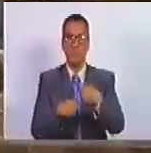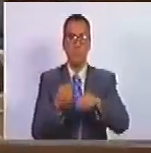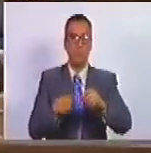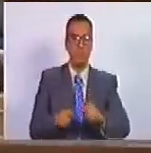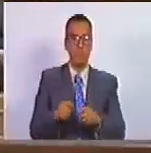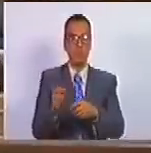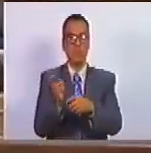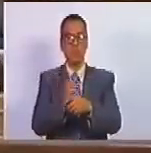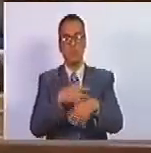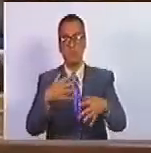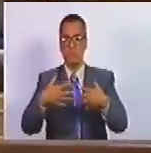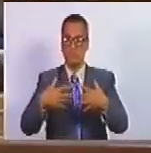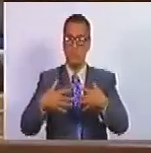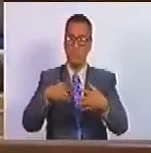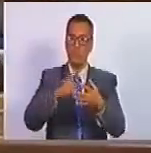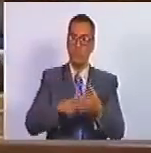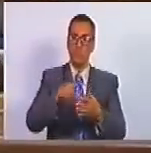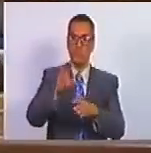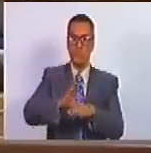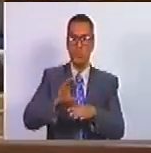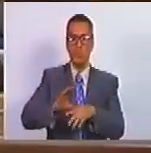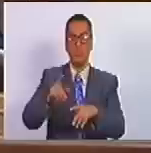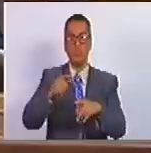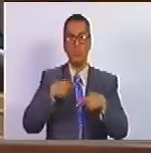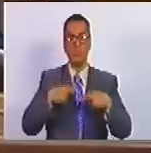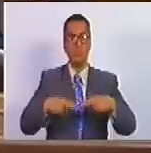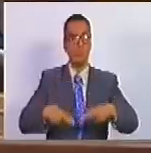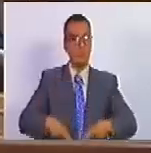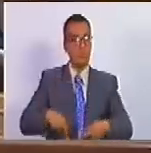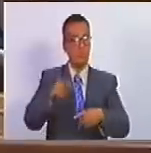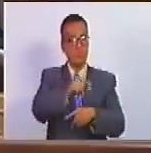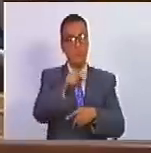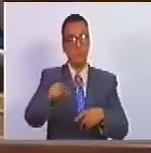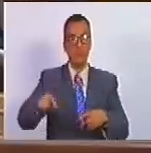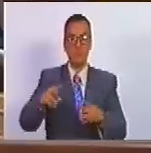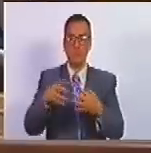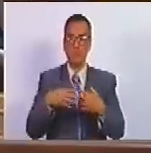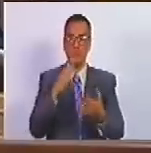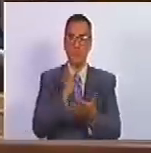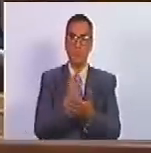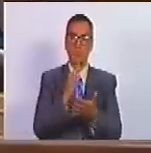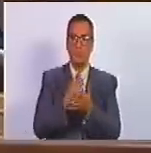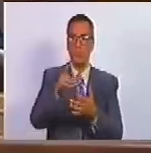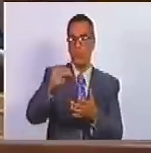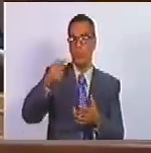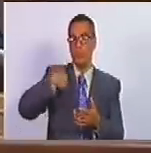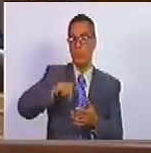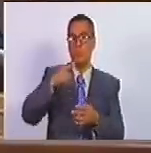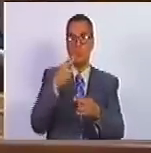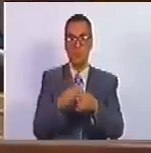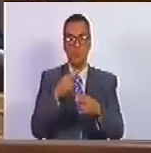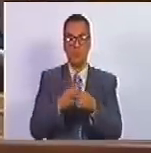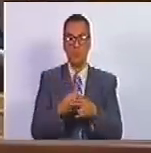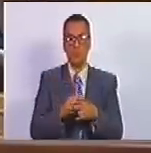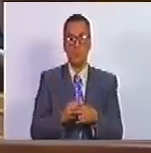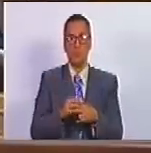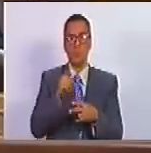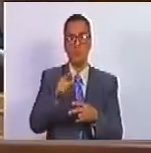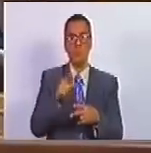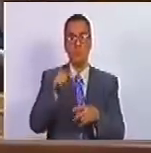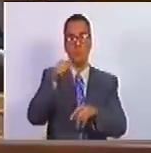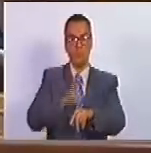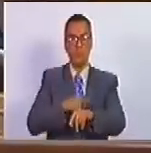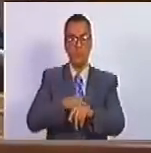de emergencias de carácter civil de los estados y municipios, siempre que no exista peligro